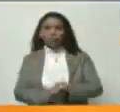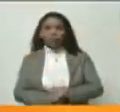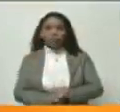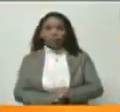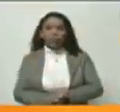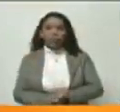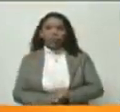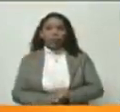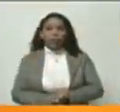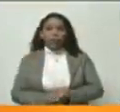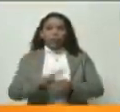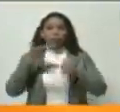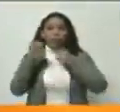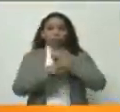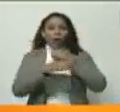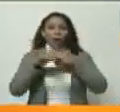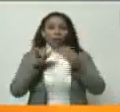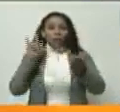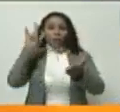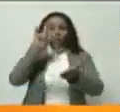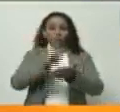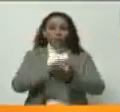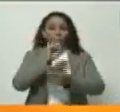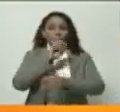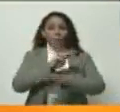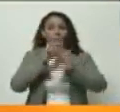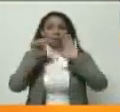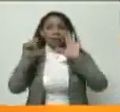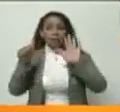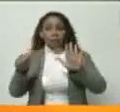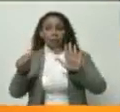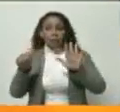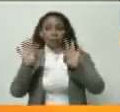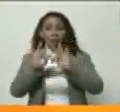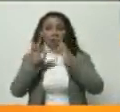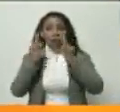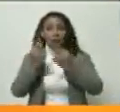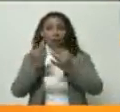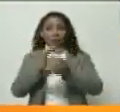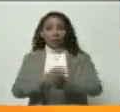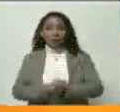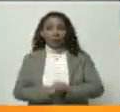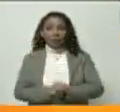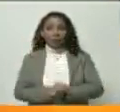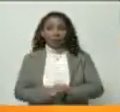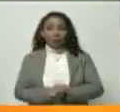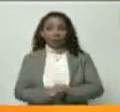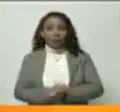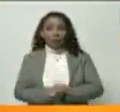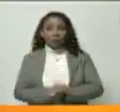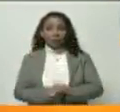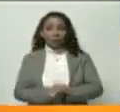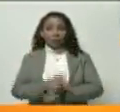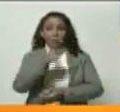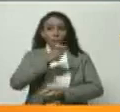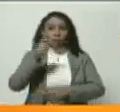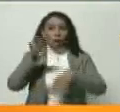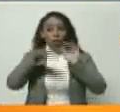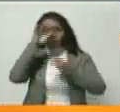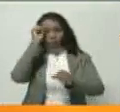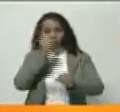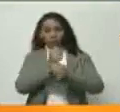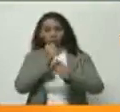Conviasa activó un vuelo especial y trasladó a 26 familiares de los tripulantes, de los 14